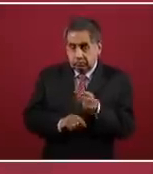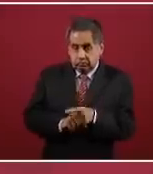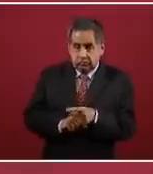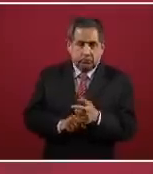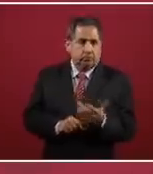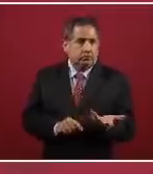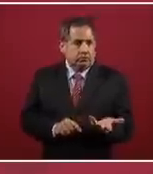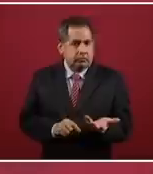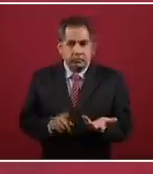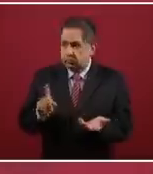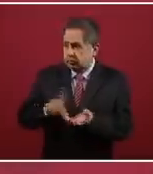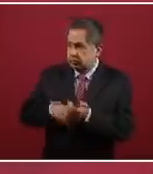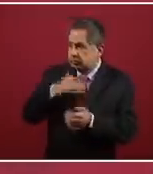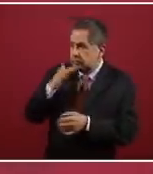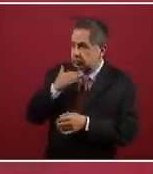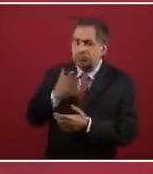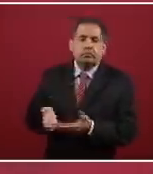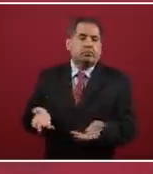seguridad pública